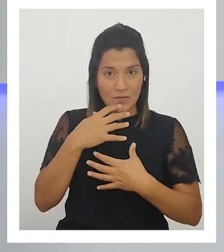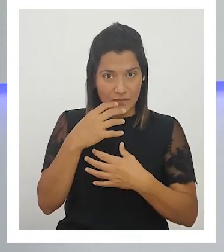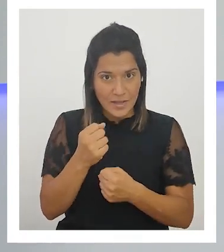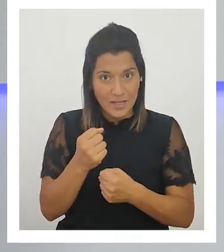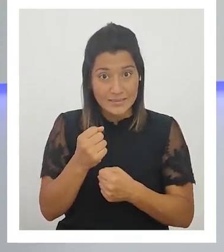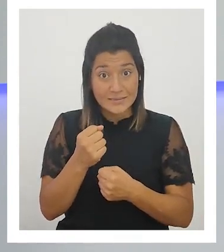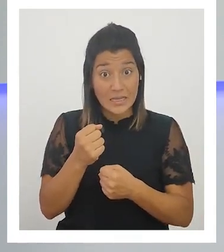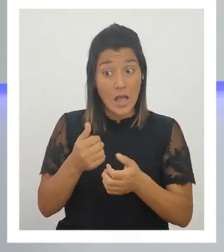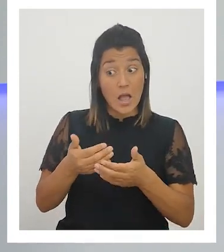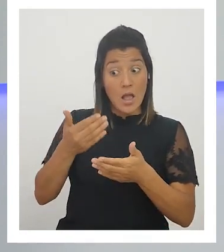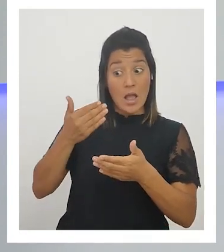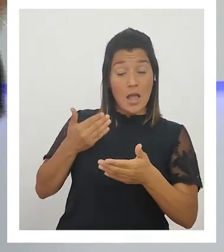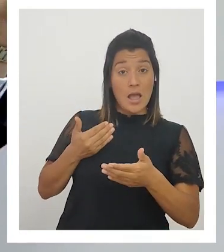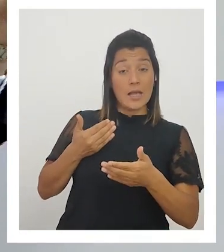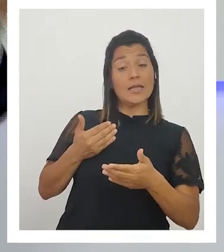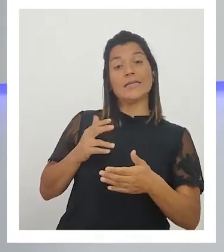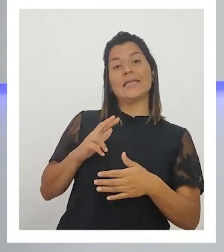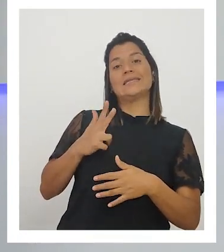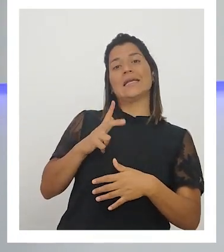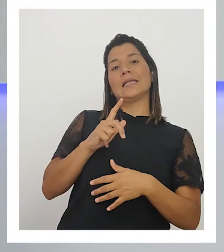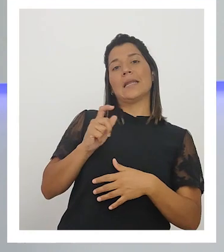tercero, también para comparar